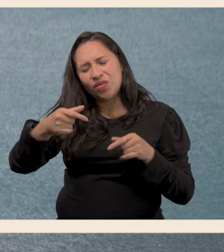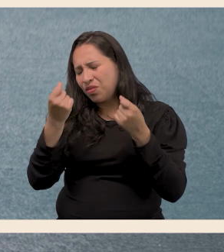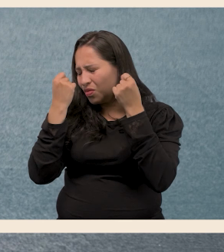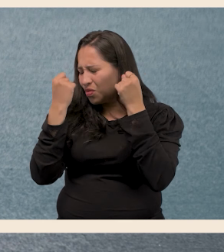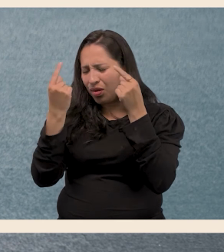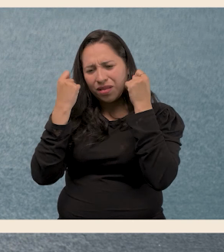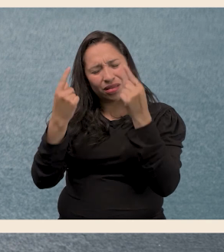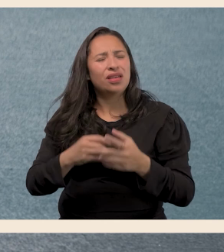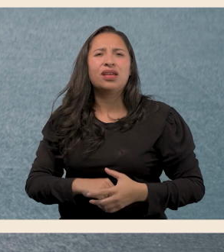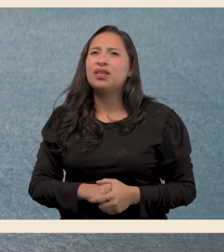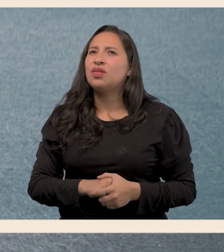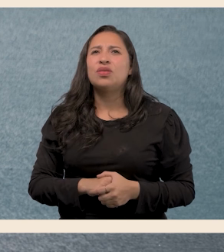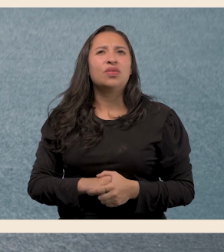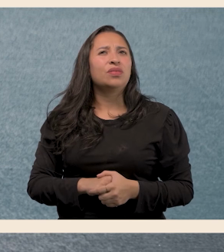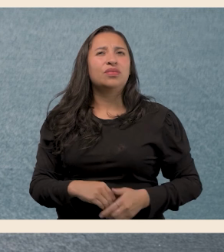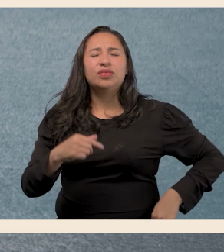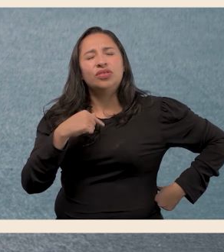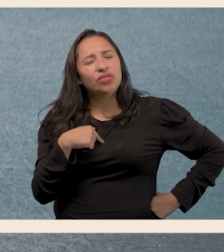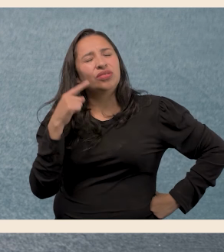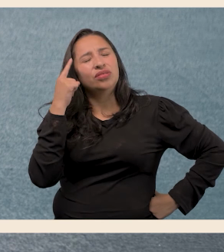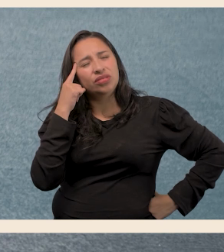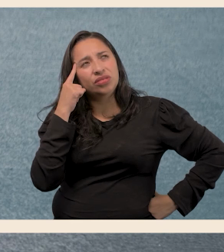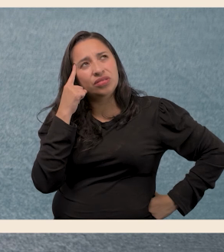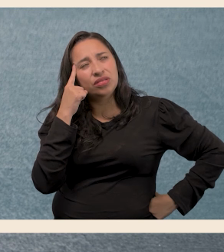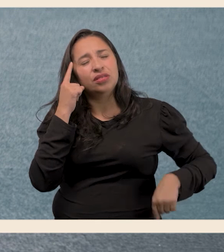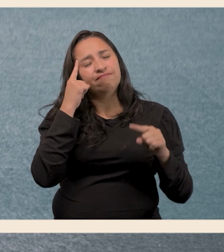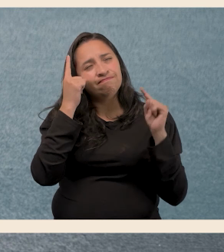En ese punto yo a veces digo, sería ahí.